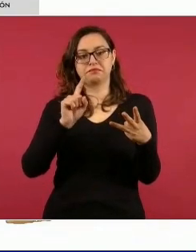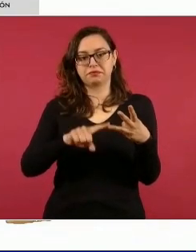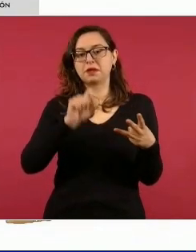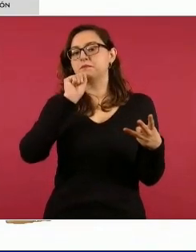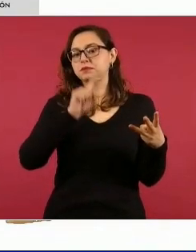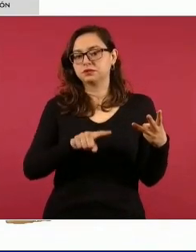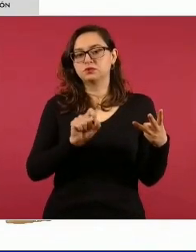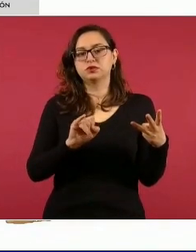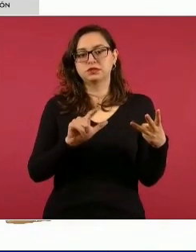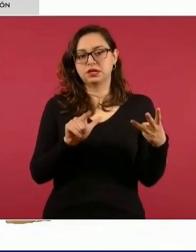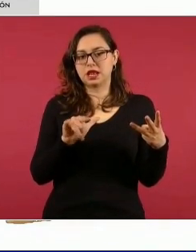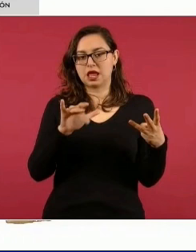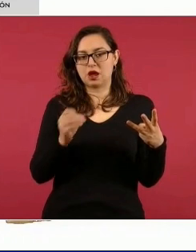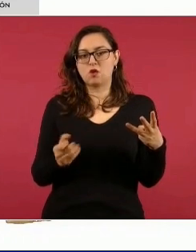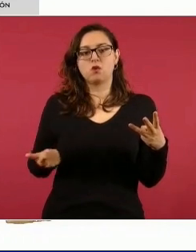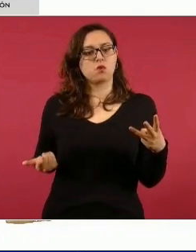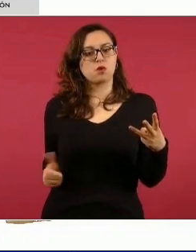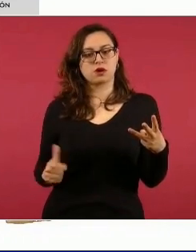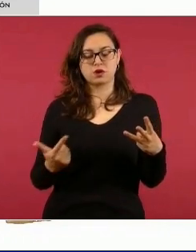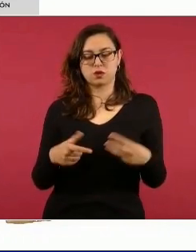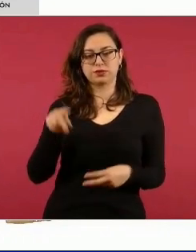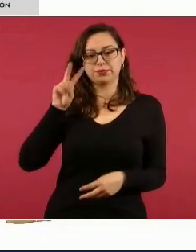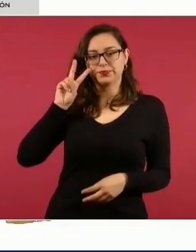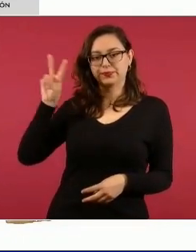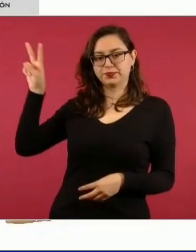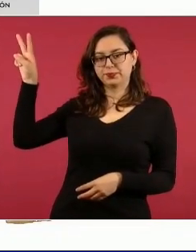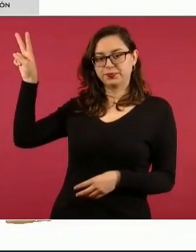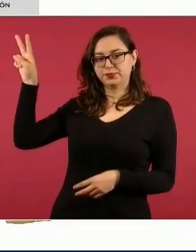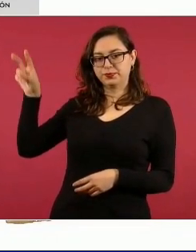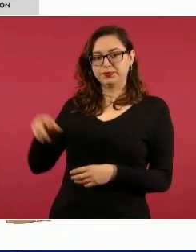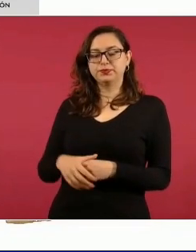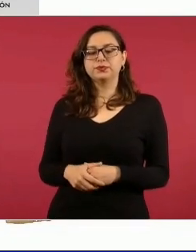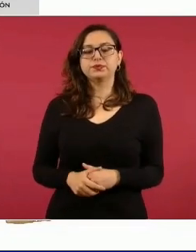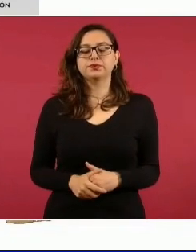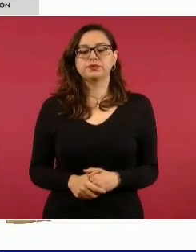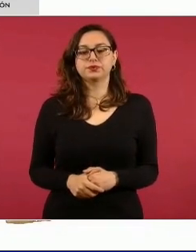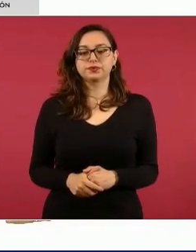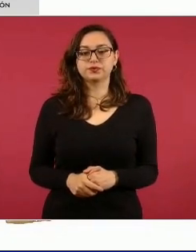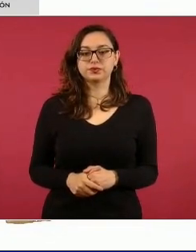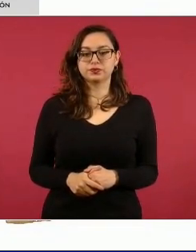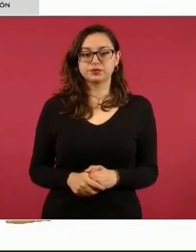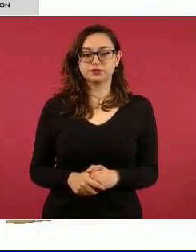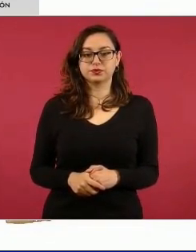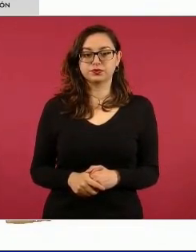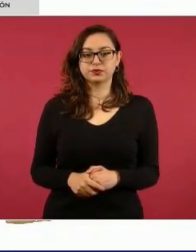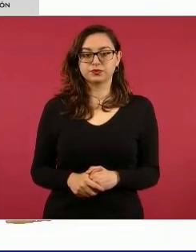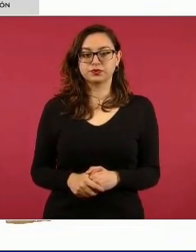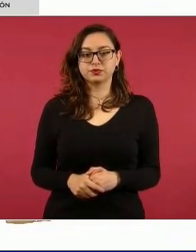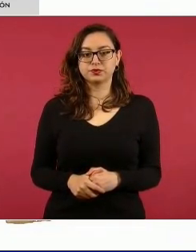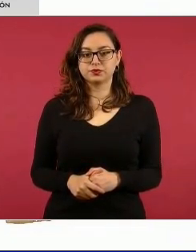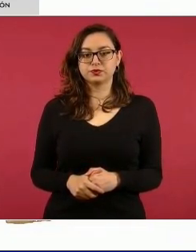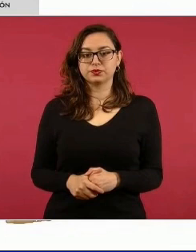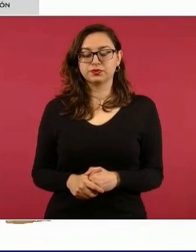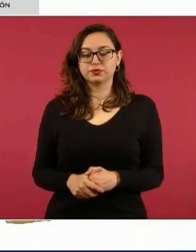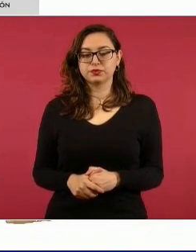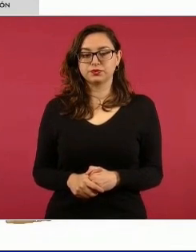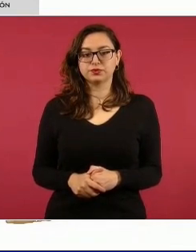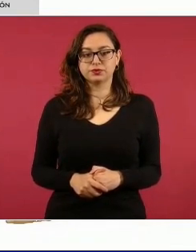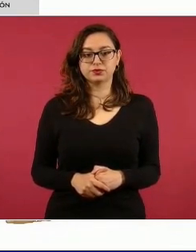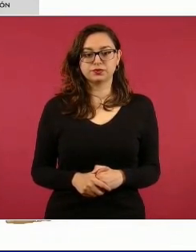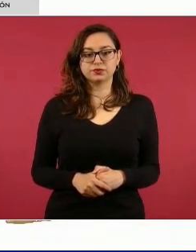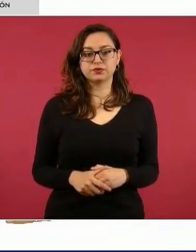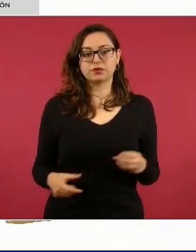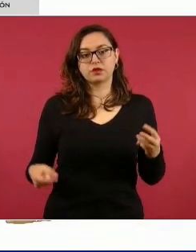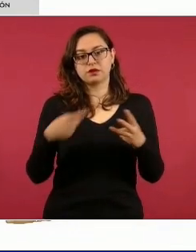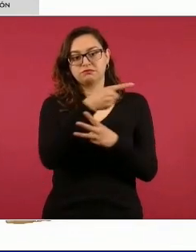otra más también sobre la misma carretera en el mismo municipio de Silao, Servicios Río Salinas.